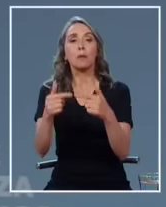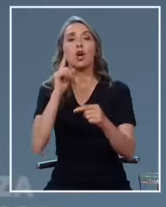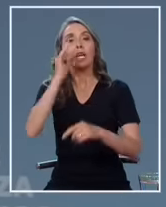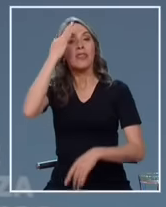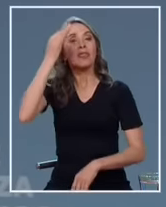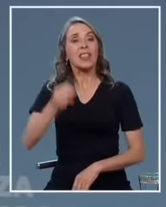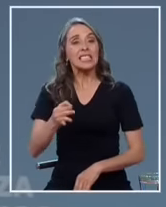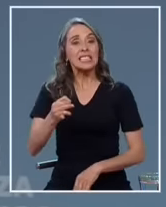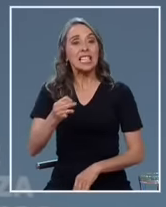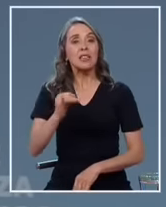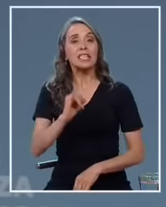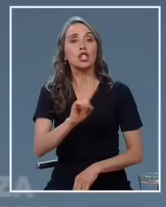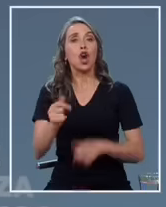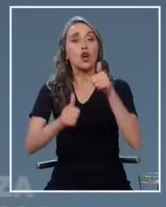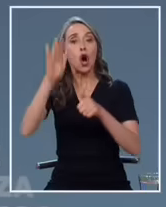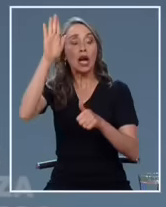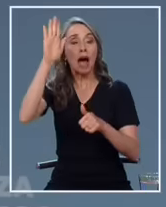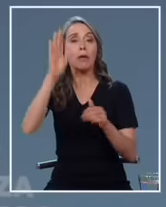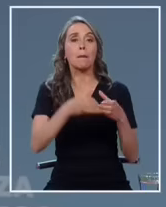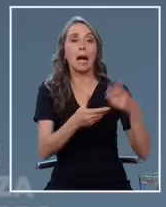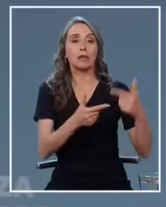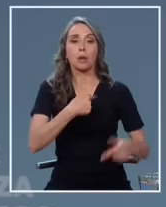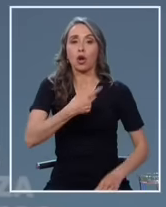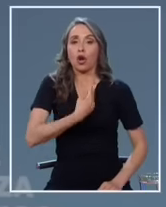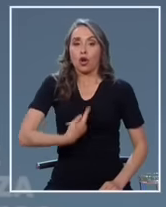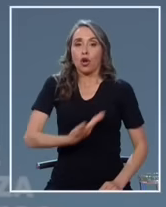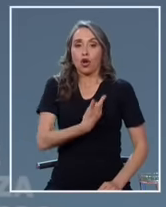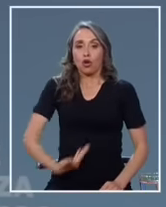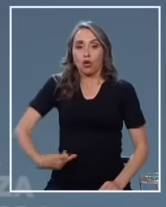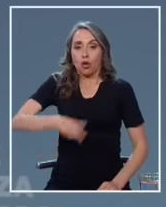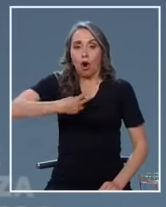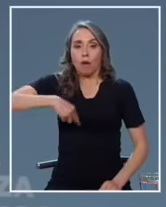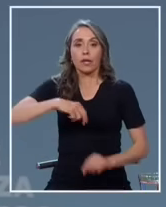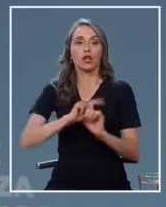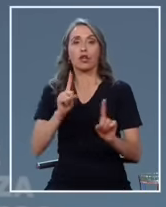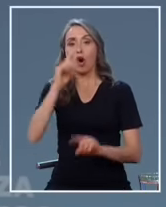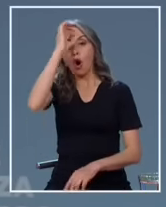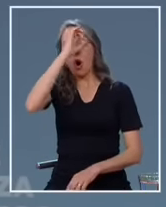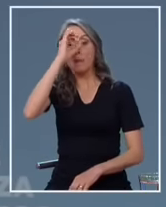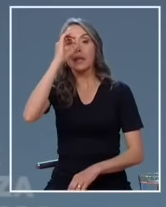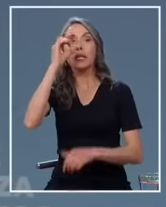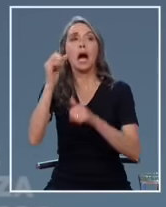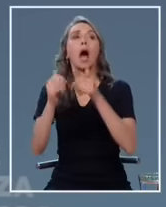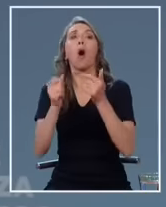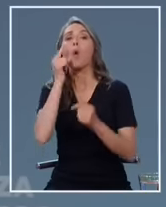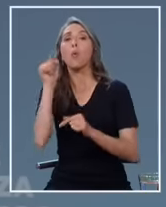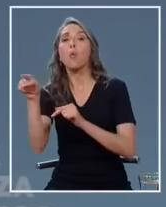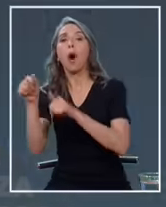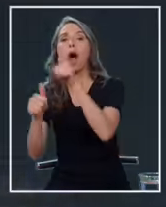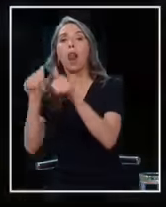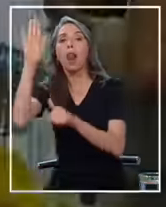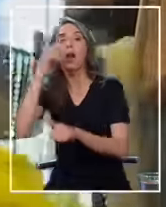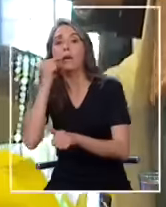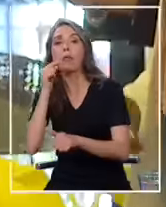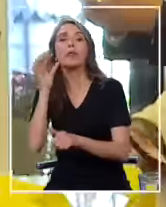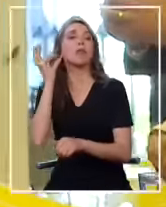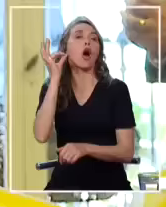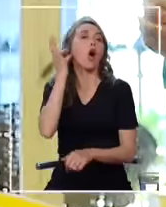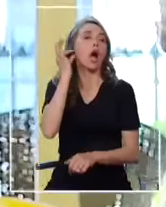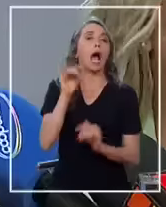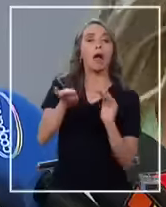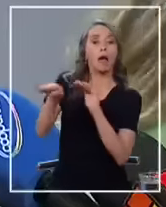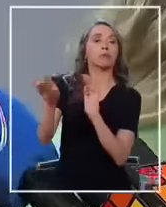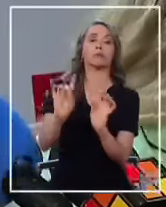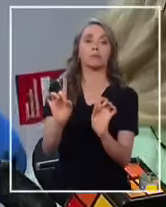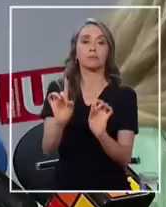de los partidos políticos, no del gobierno. Y a nuestro gobierno no le corresponde pronunciarse por un candidato o candidata en específico. Este martes